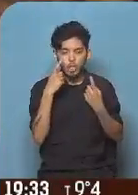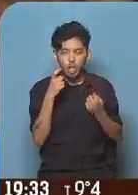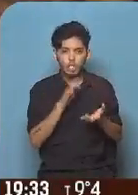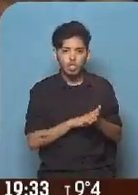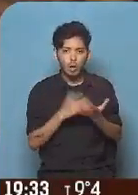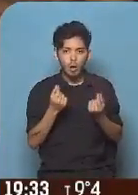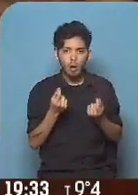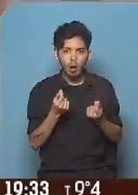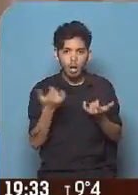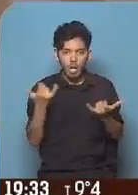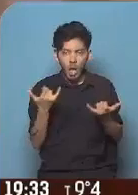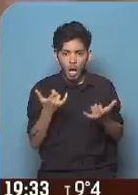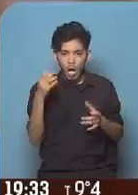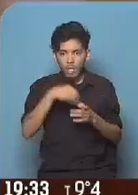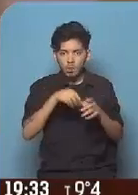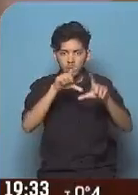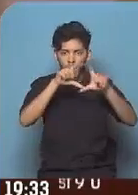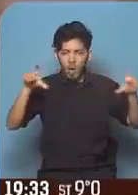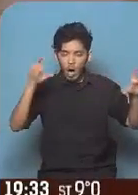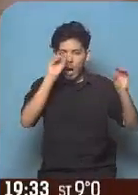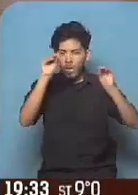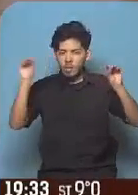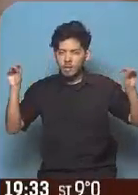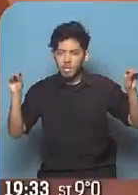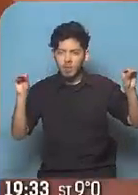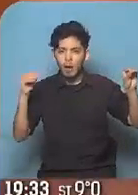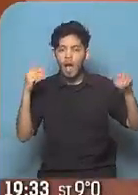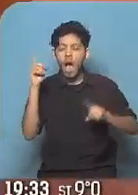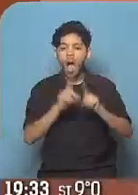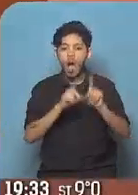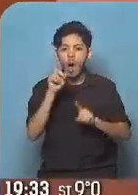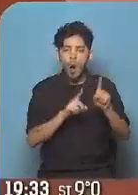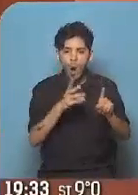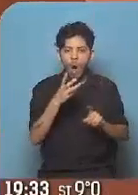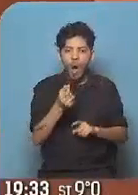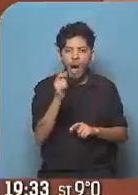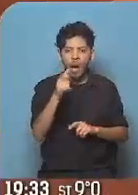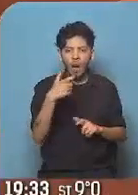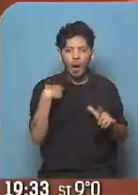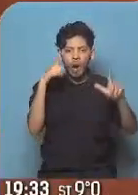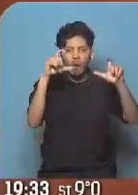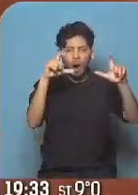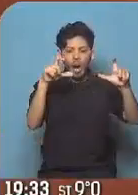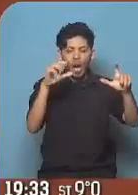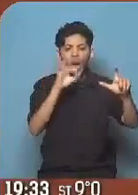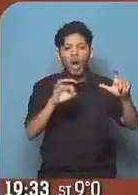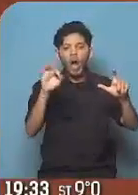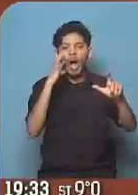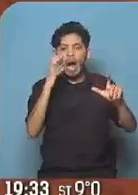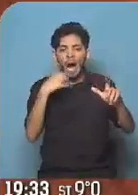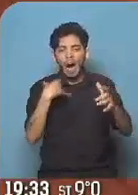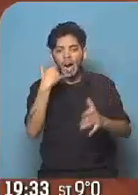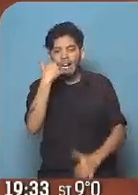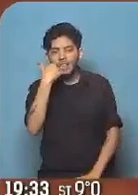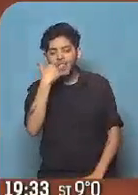del precio que está en la góndola. Entonces, algunos consumidores sacan una fotografía con el celular